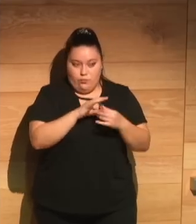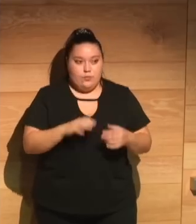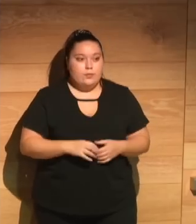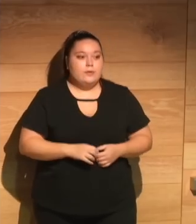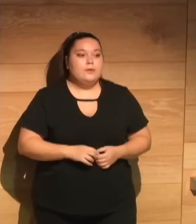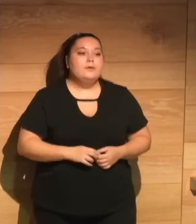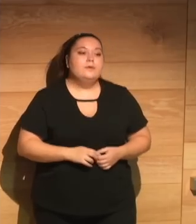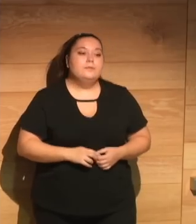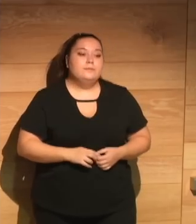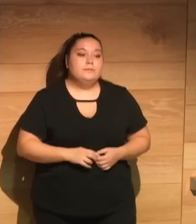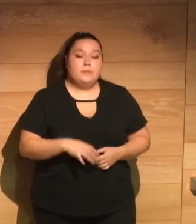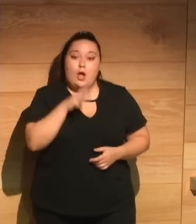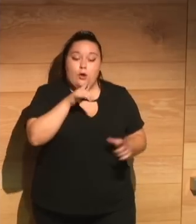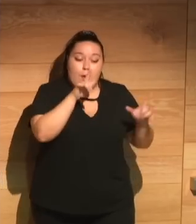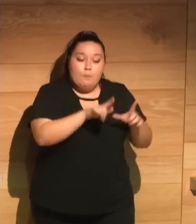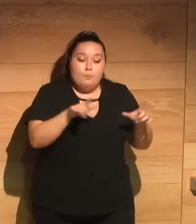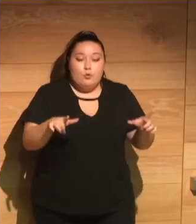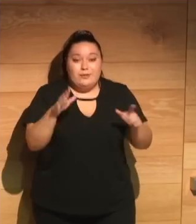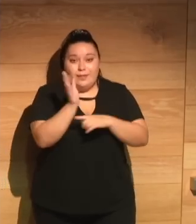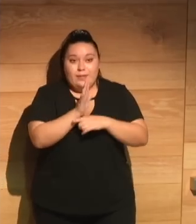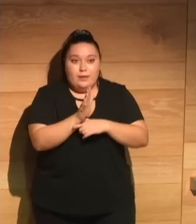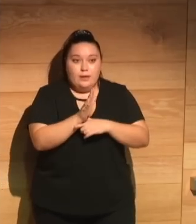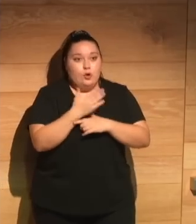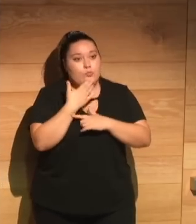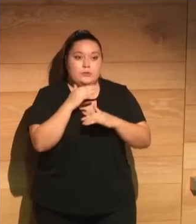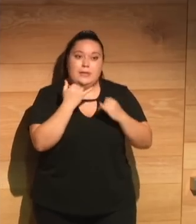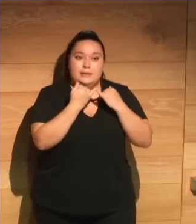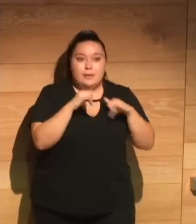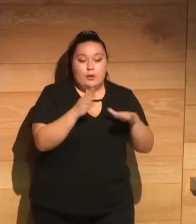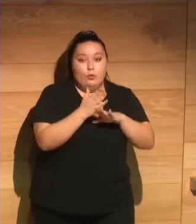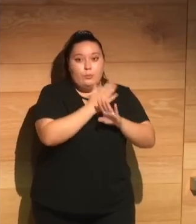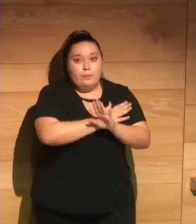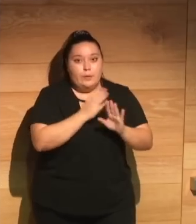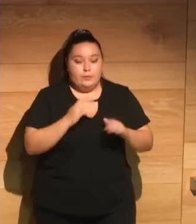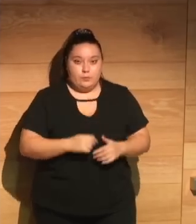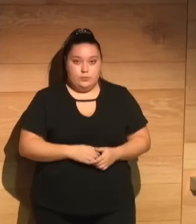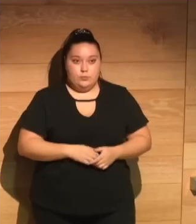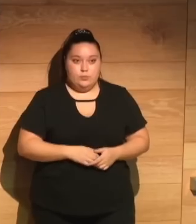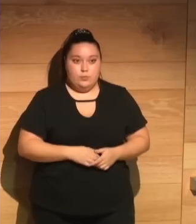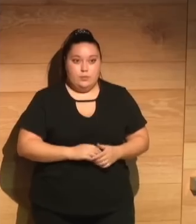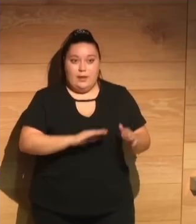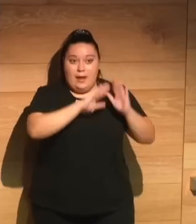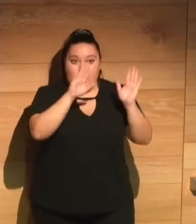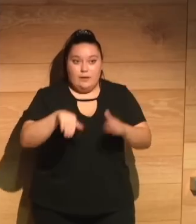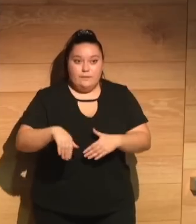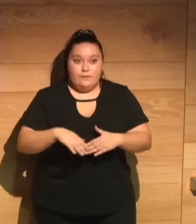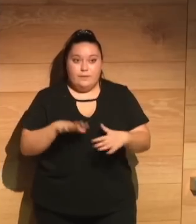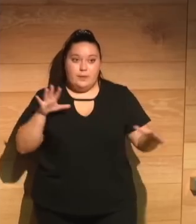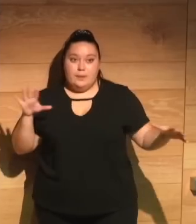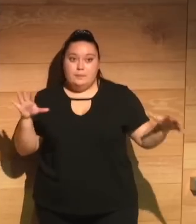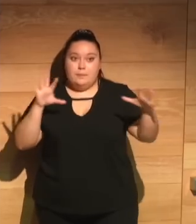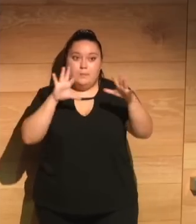vivimos ahora en los multicines es precisamente lo que se vivía en espectáculos previos de buhoneros, que al fin y al cabo tiene que ver también con